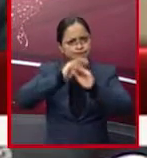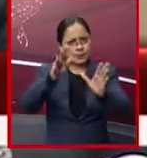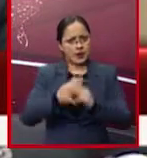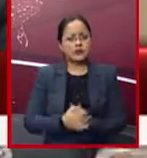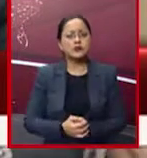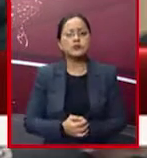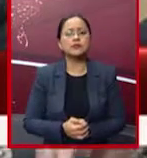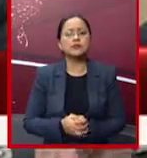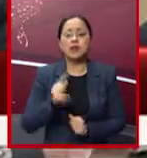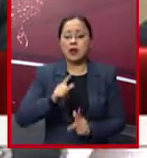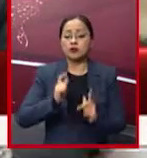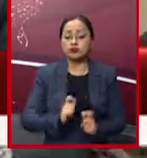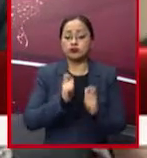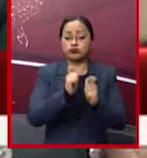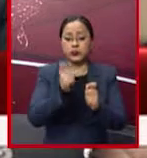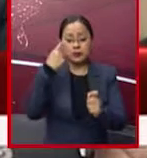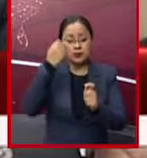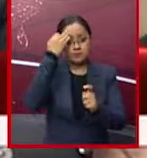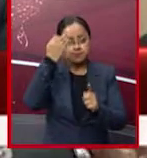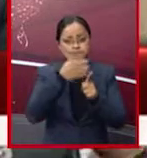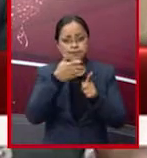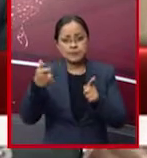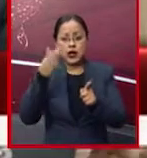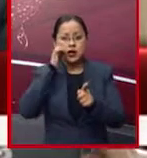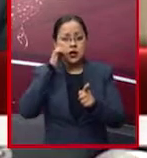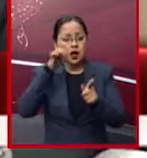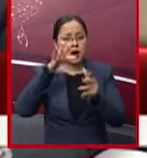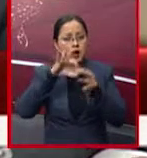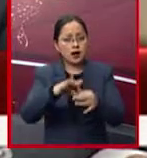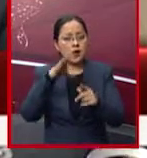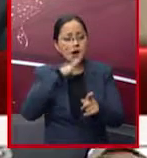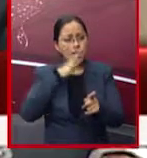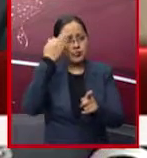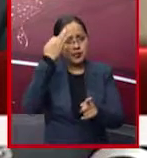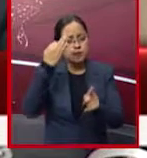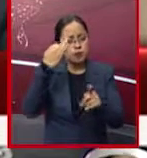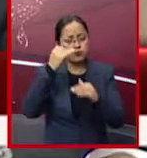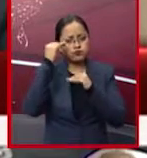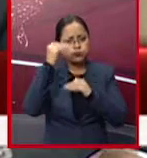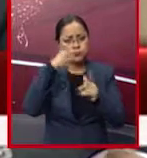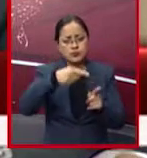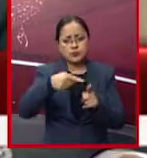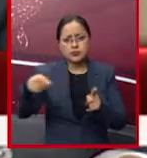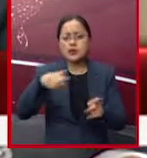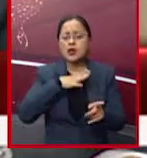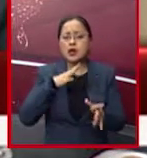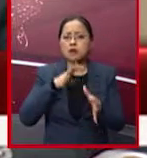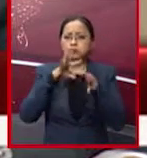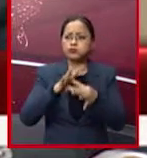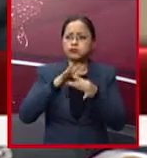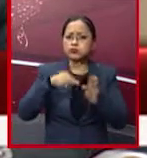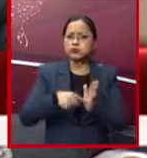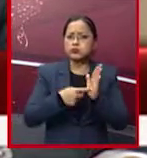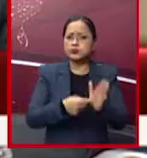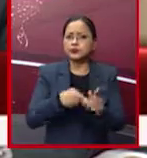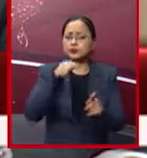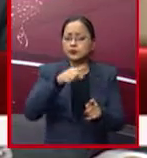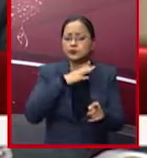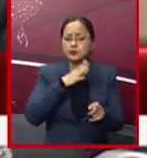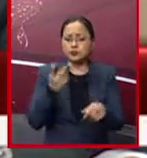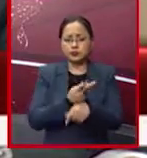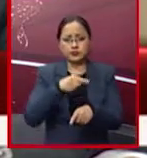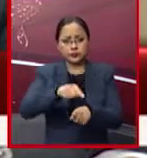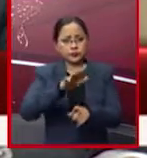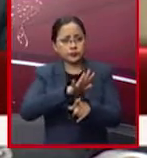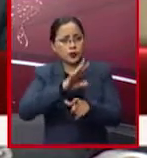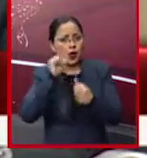En tanto su nombramiento está sujeto a un término razonable que le permite sustraerse de las consecuencias e